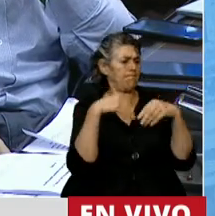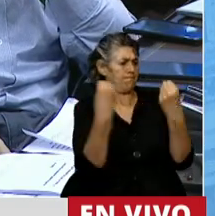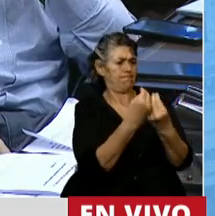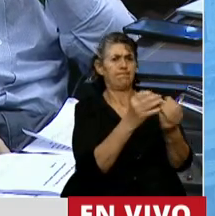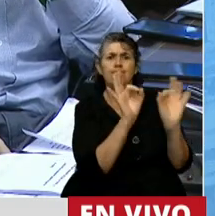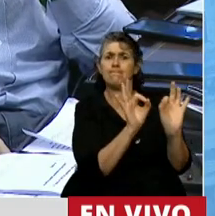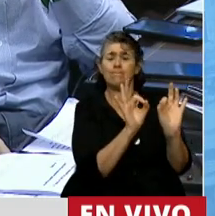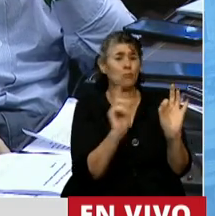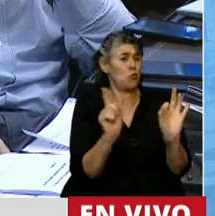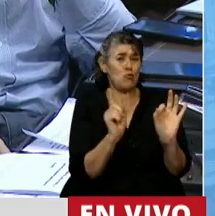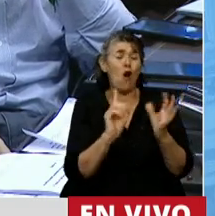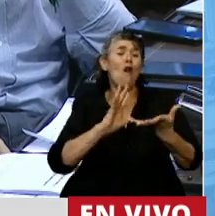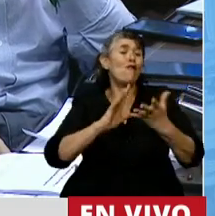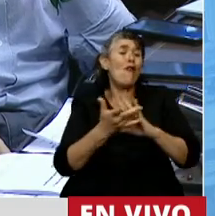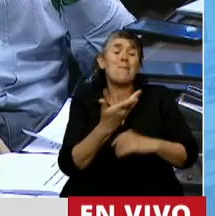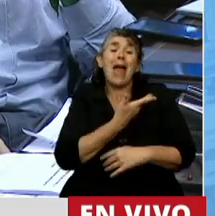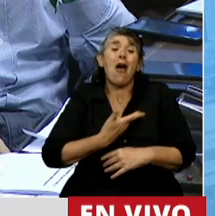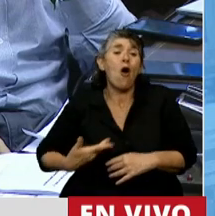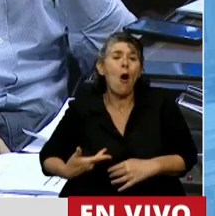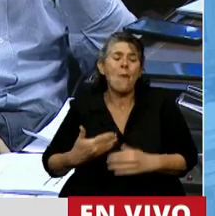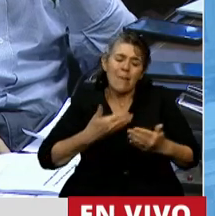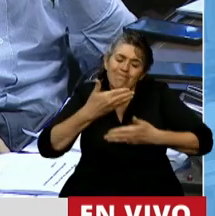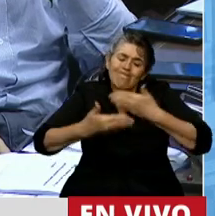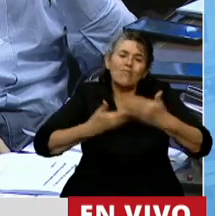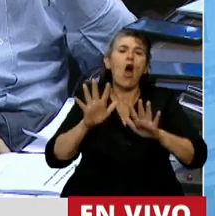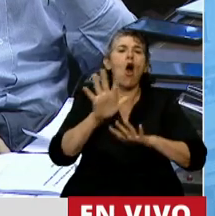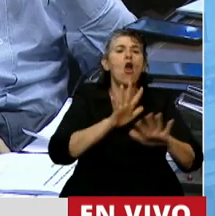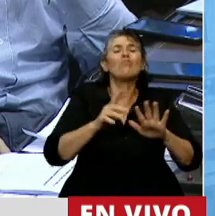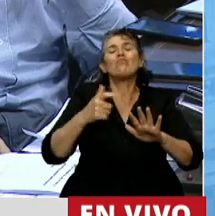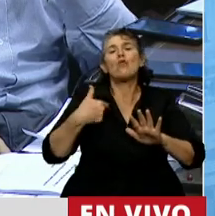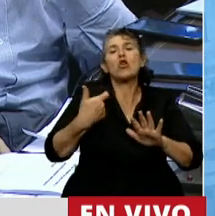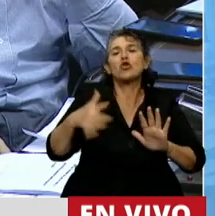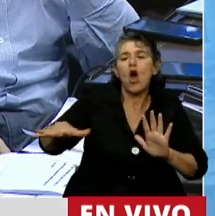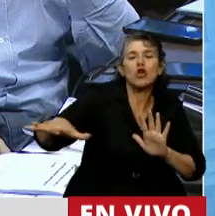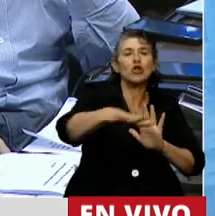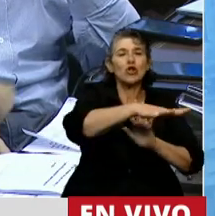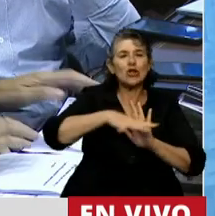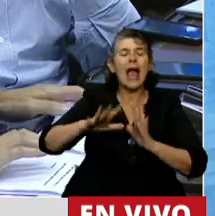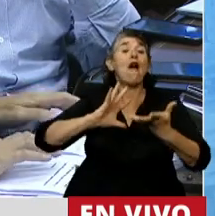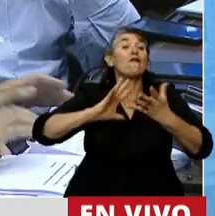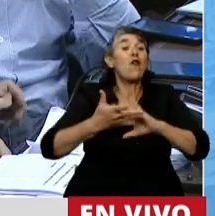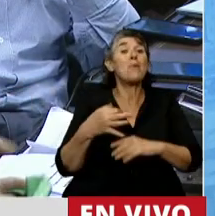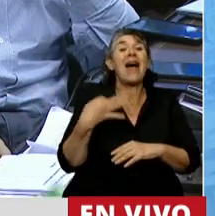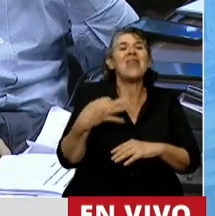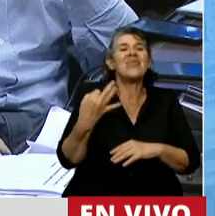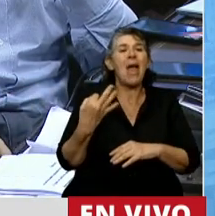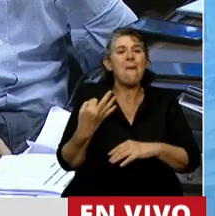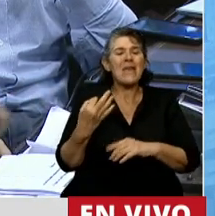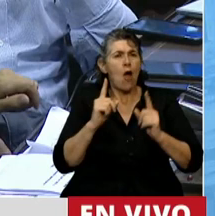es una forma de gobierno, es un modo de organización social, un estilo de vida que está